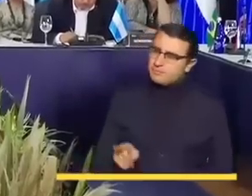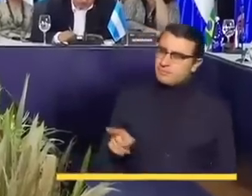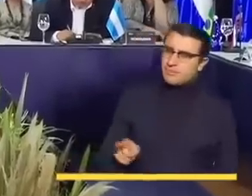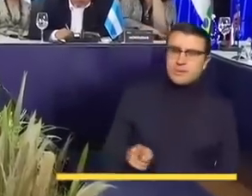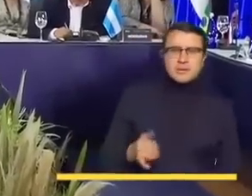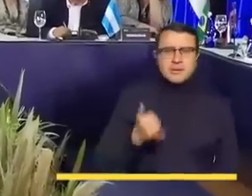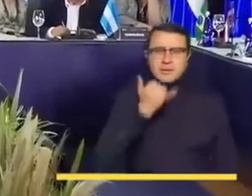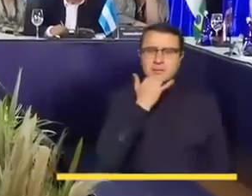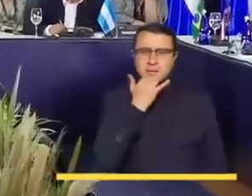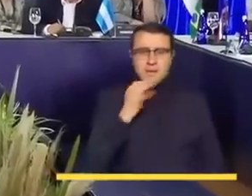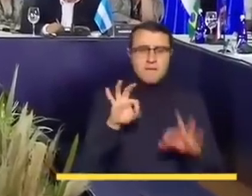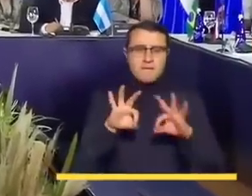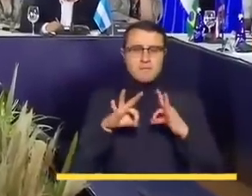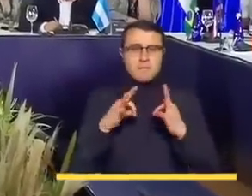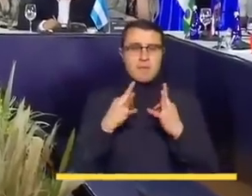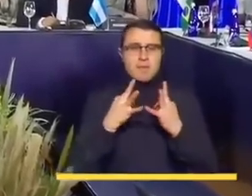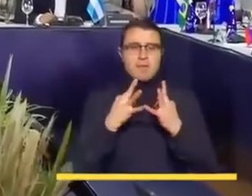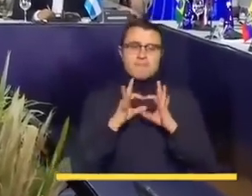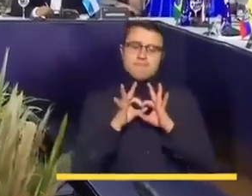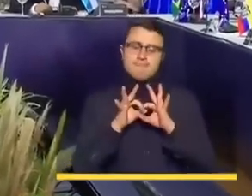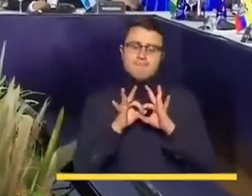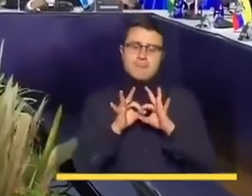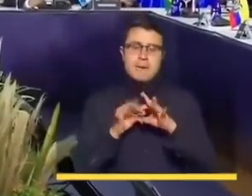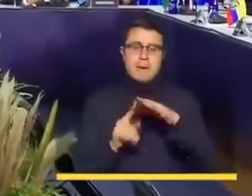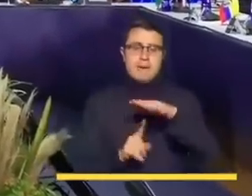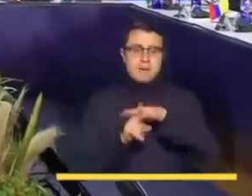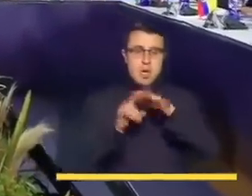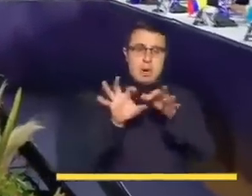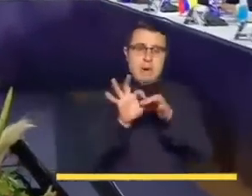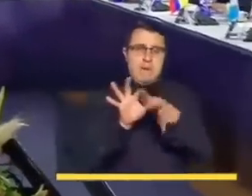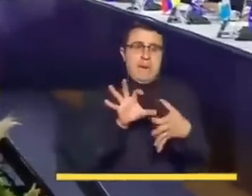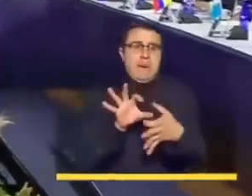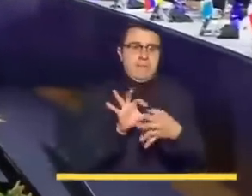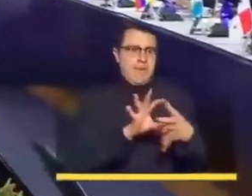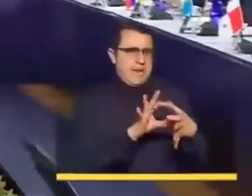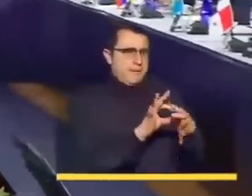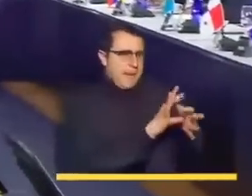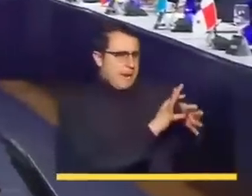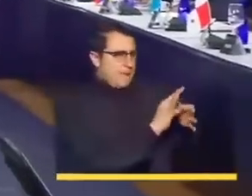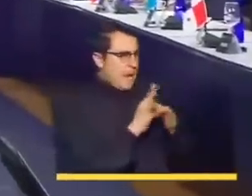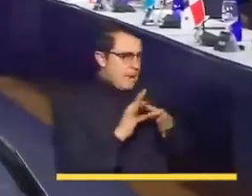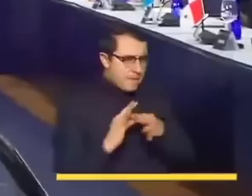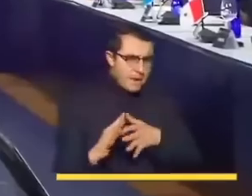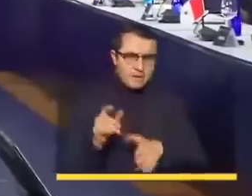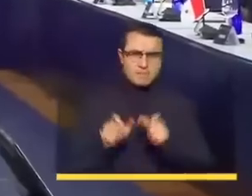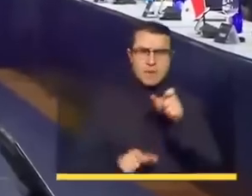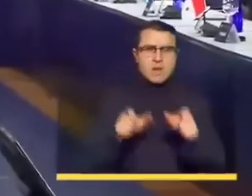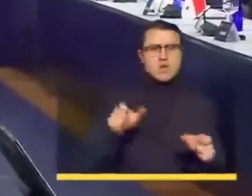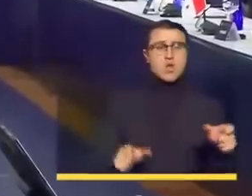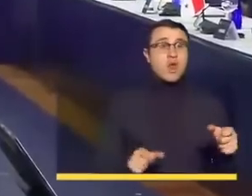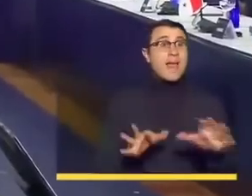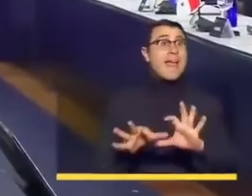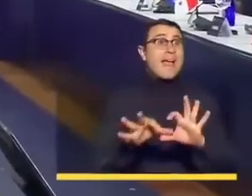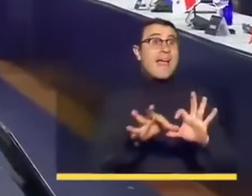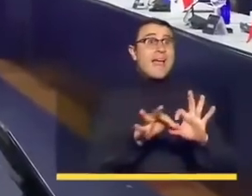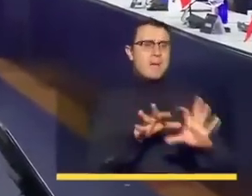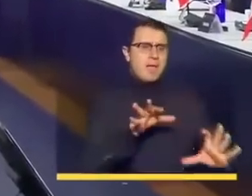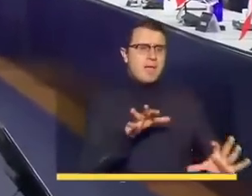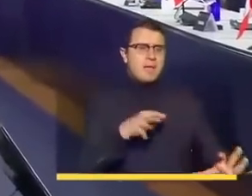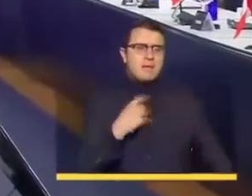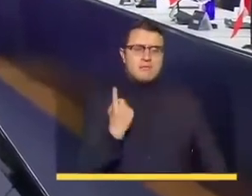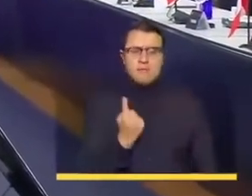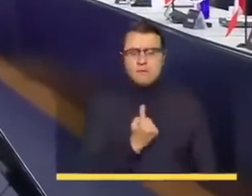rompiendo las familias. Va siendo la soledad. La soledad